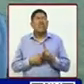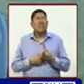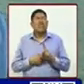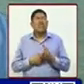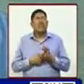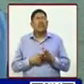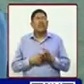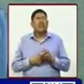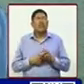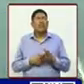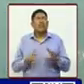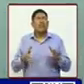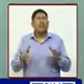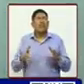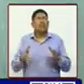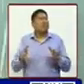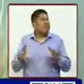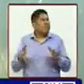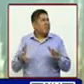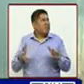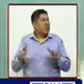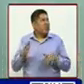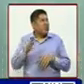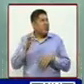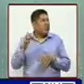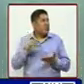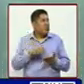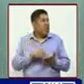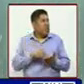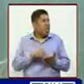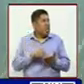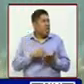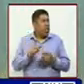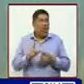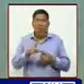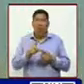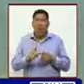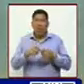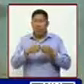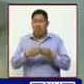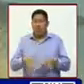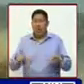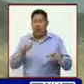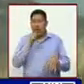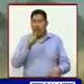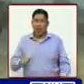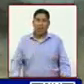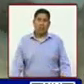teniendo alrededor de medio millón aproximadamente de metros cúbicos que perdemos.